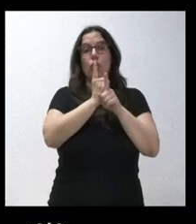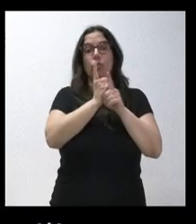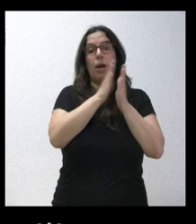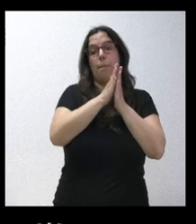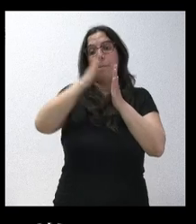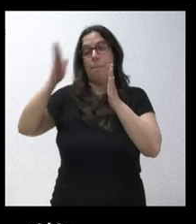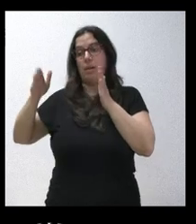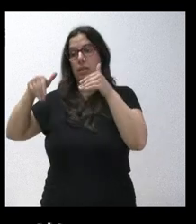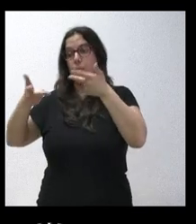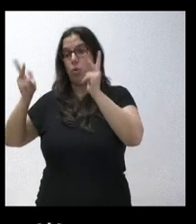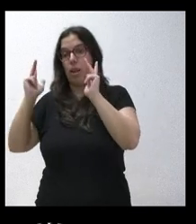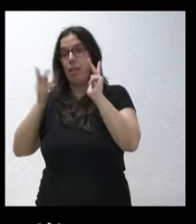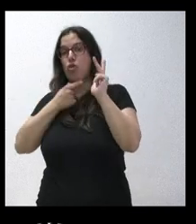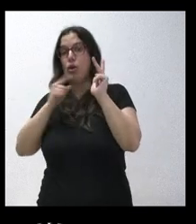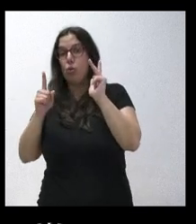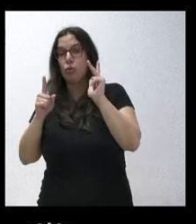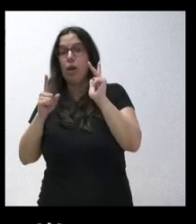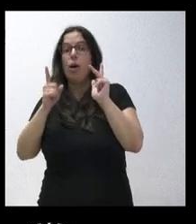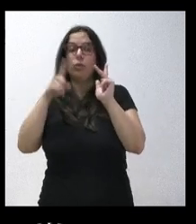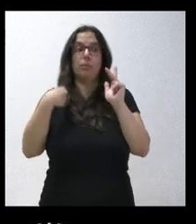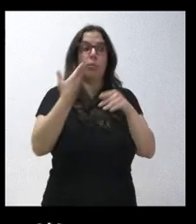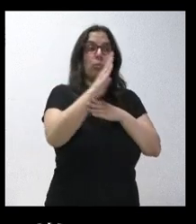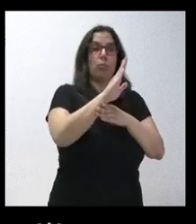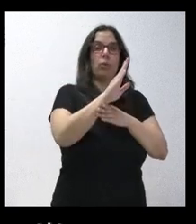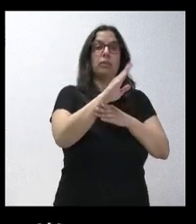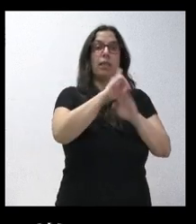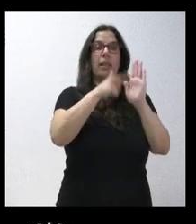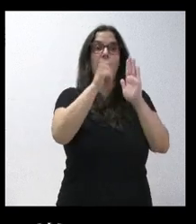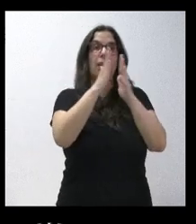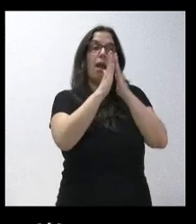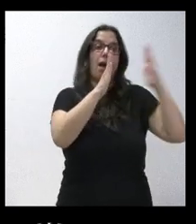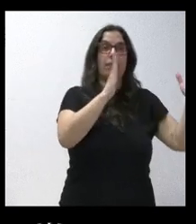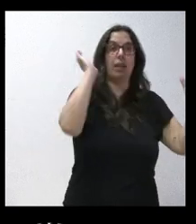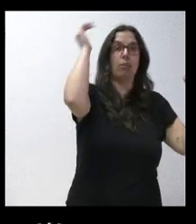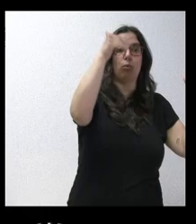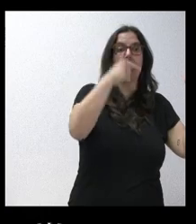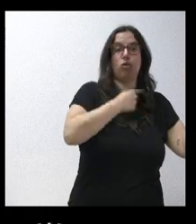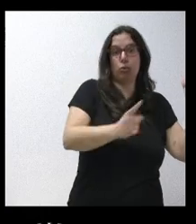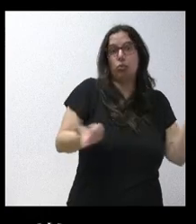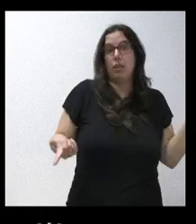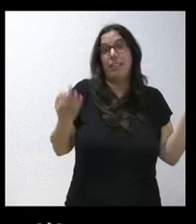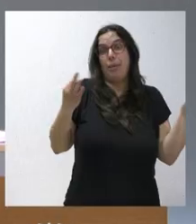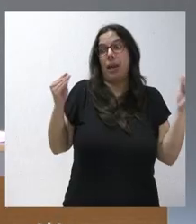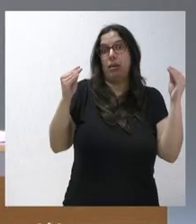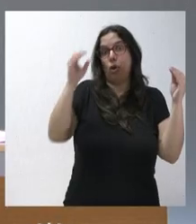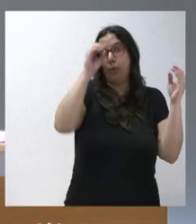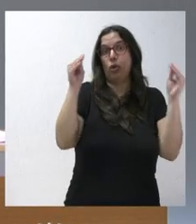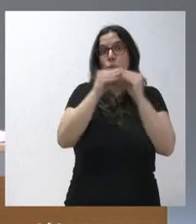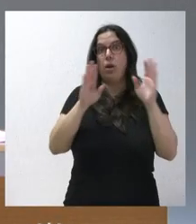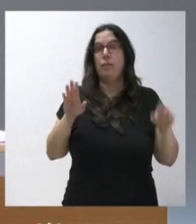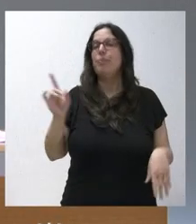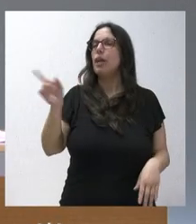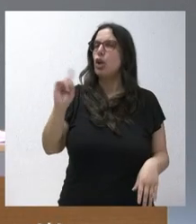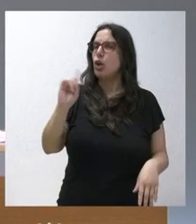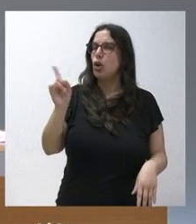actual también estén en contra de que la proposición de aquí extienda el periodo hasta la Segunda República no no no no no